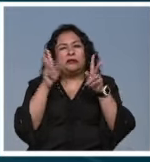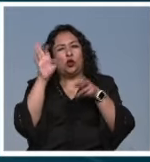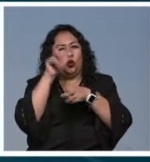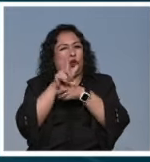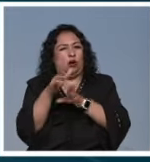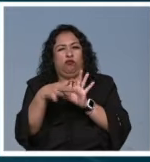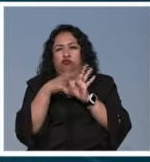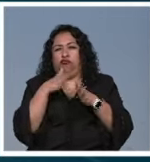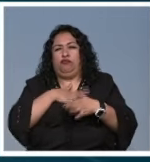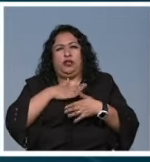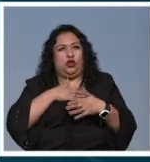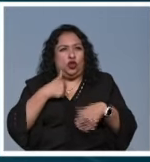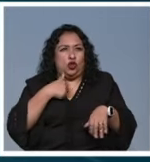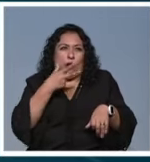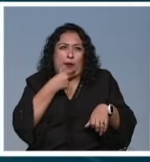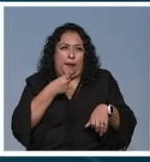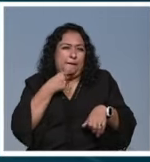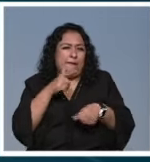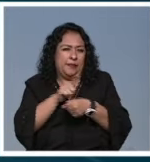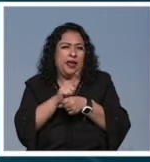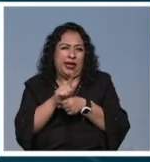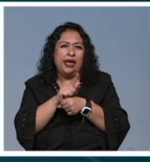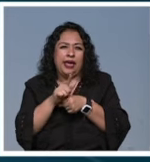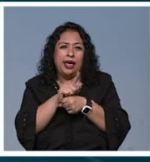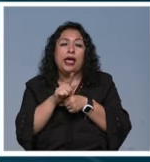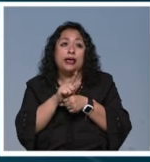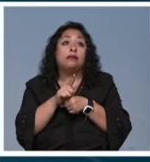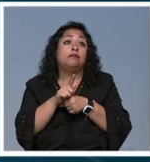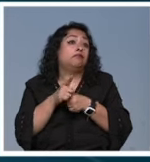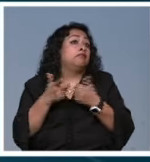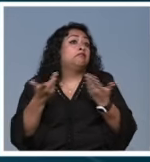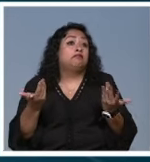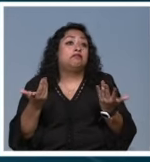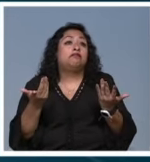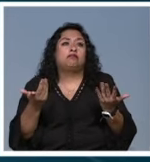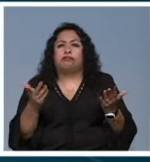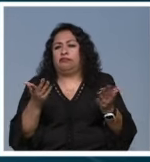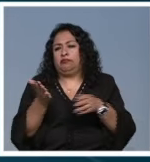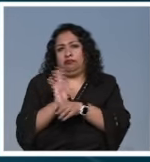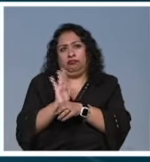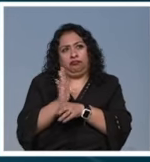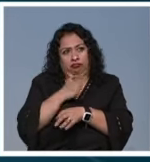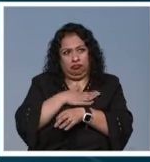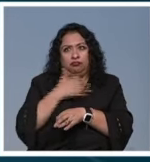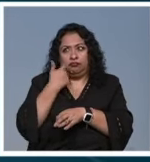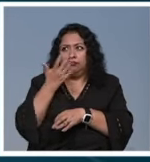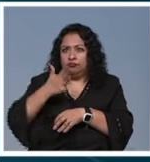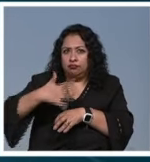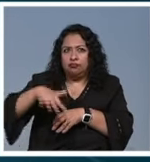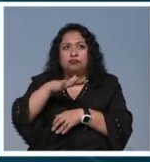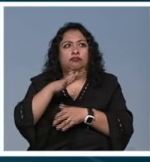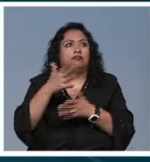inherente. Yo digo, como hombre gay, pues es como un tipo de cine que yo estaba buscando, ¿no? En una cuestión de